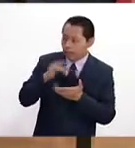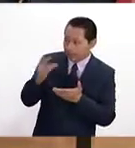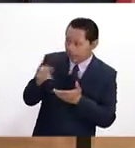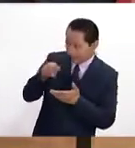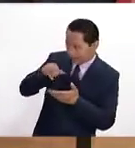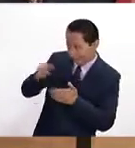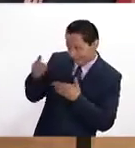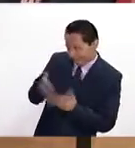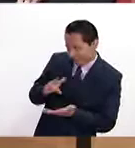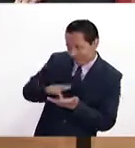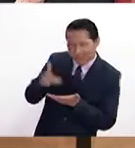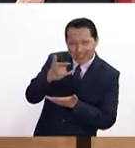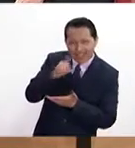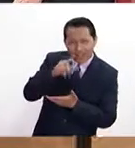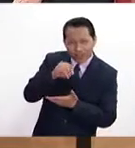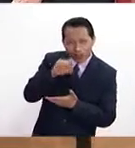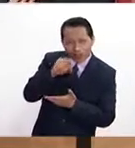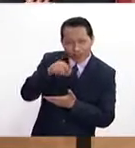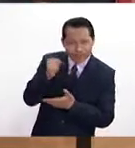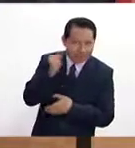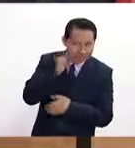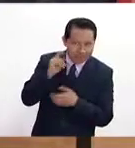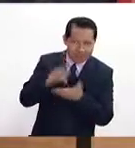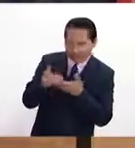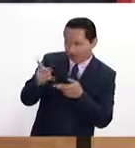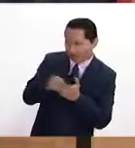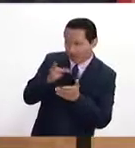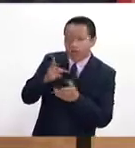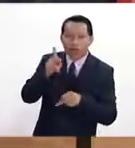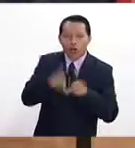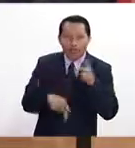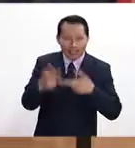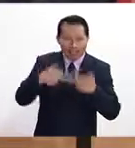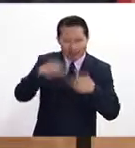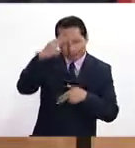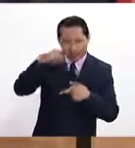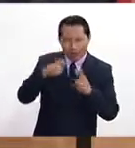estar con nosotros, de Gilberto Bosques del Senado. Gracias por estar con nosotros nuevamente. Vamos a un corte, regresamos. Esto es México al Día.